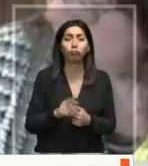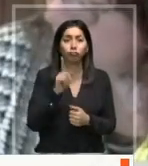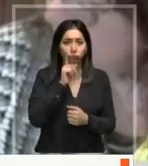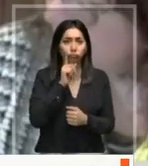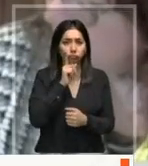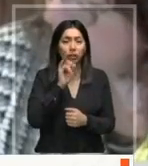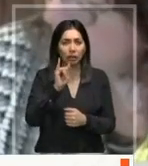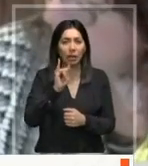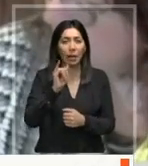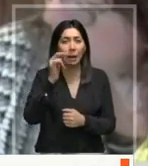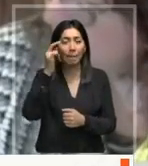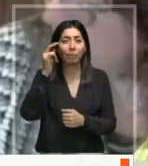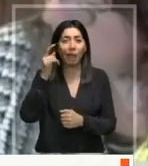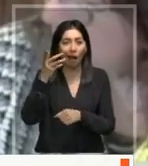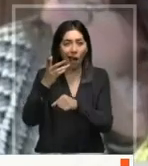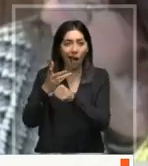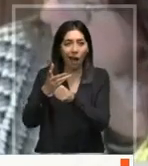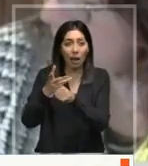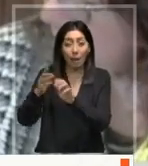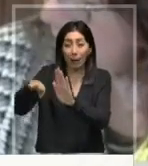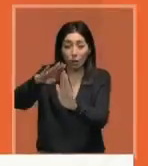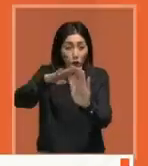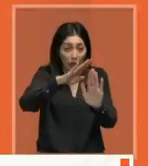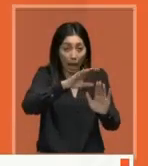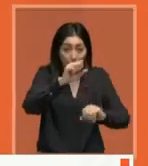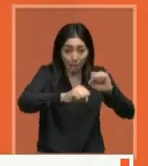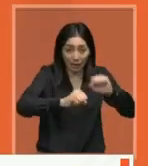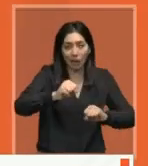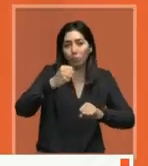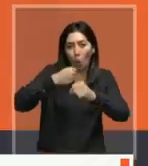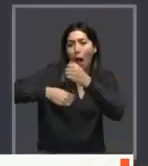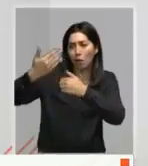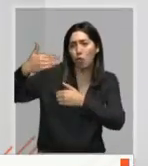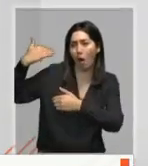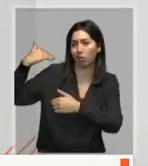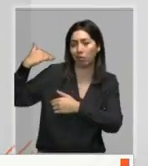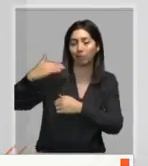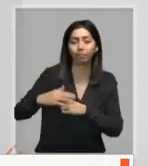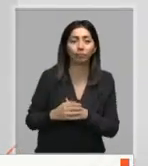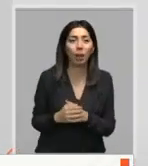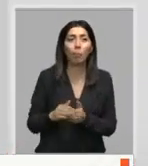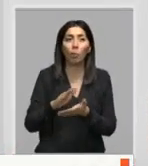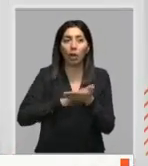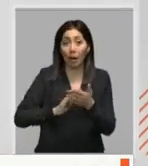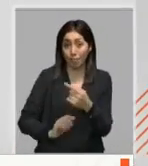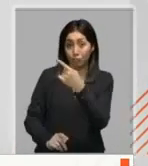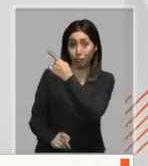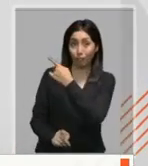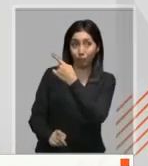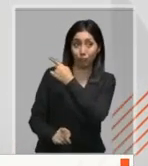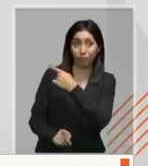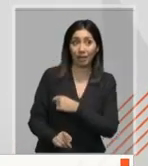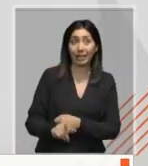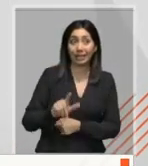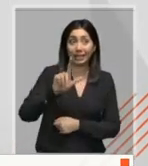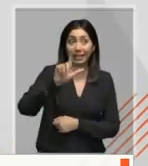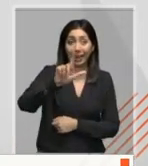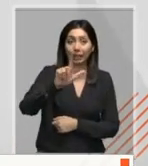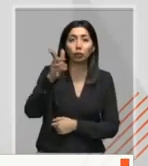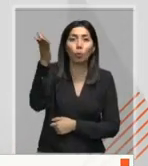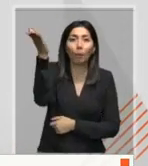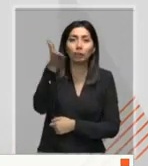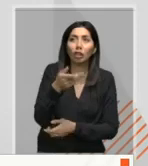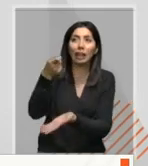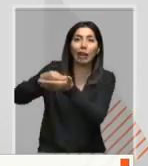la mayoría datan de años anteriores. Así es, como aparece en Cencosud, con 7 suspensiones de despacho entre